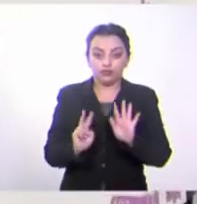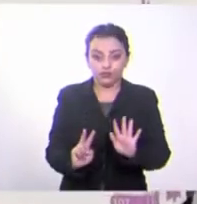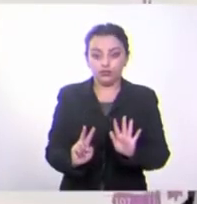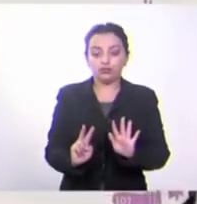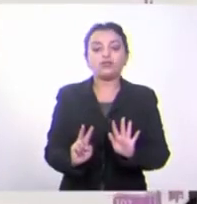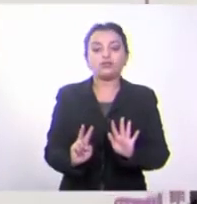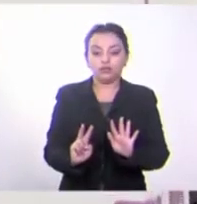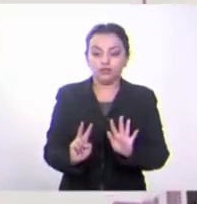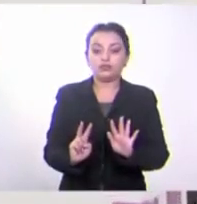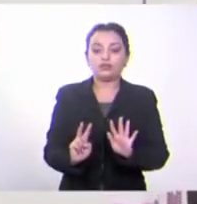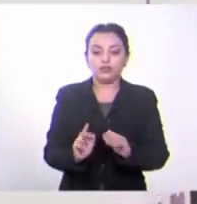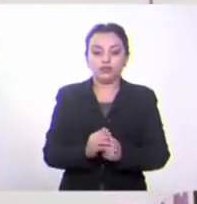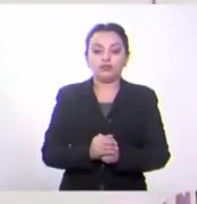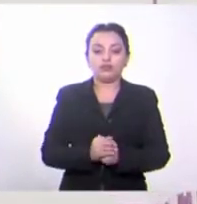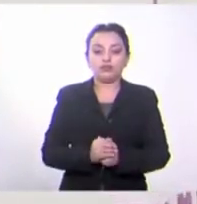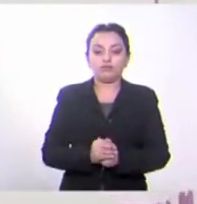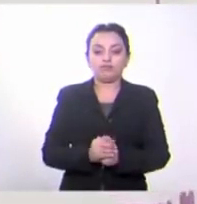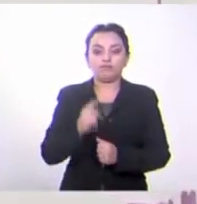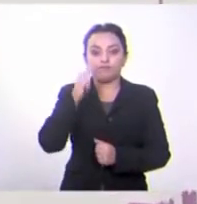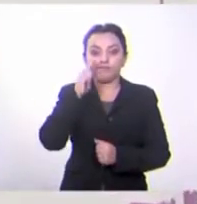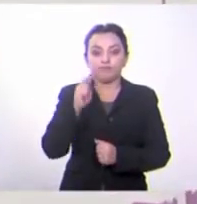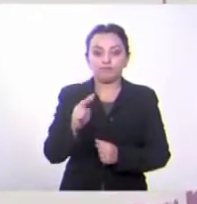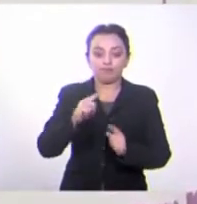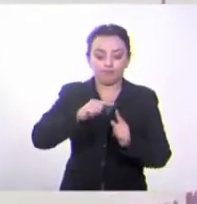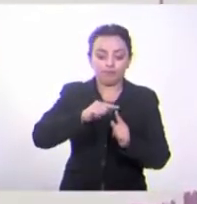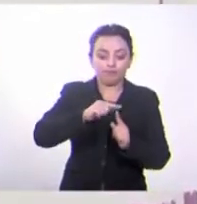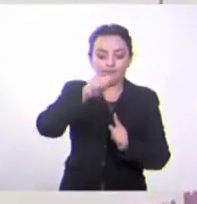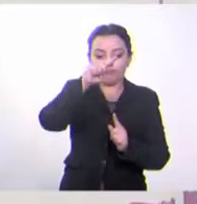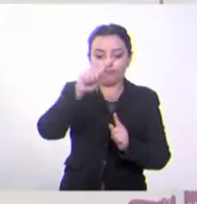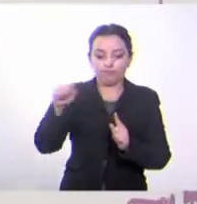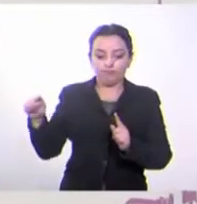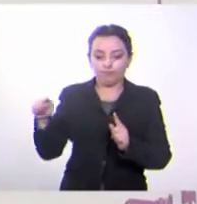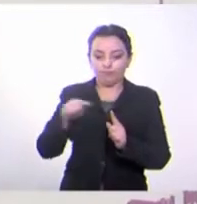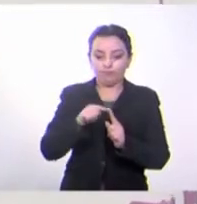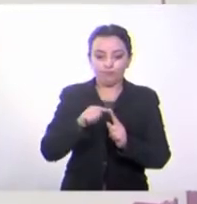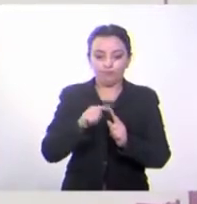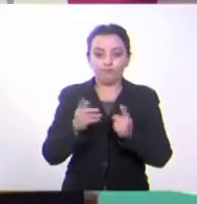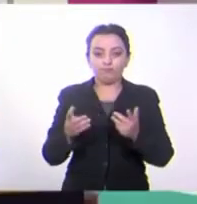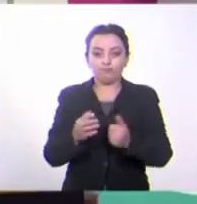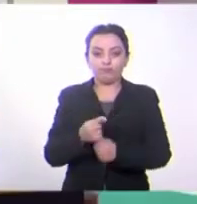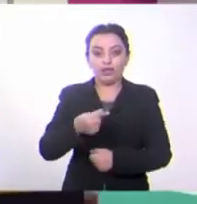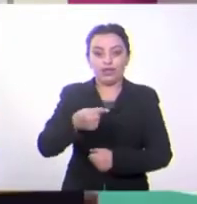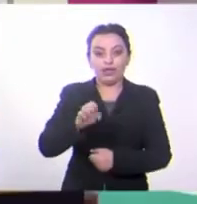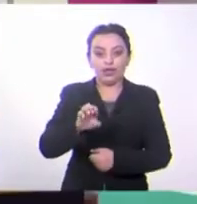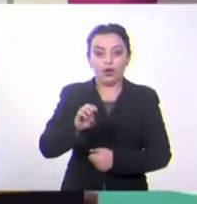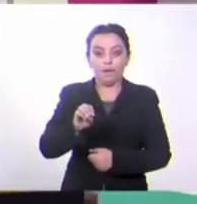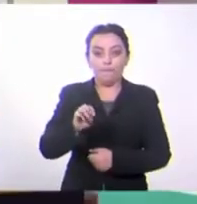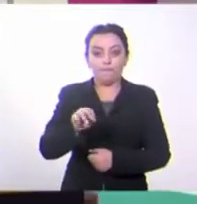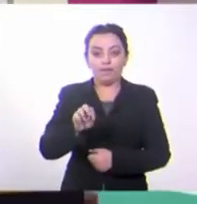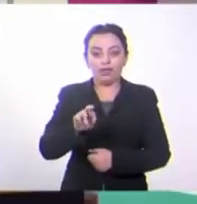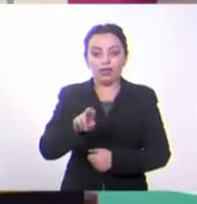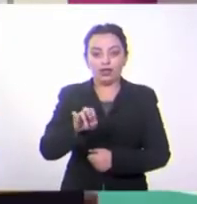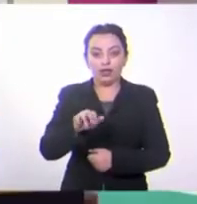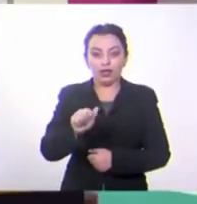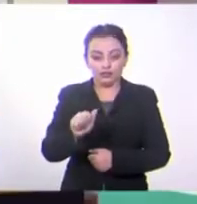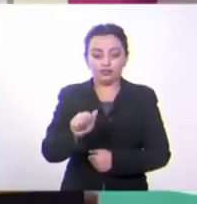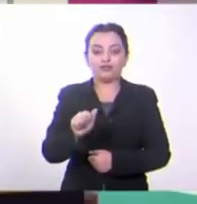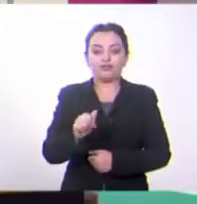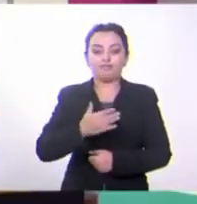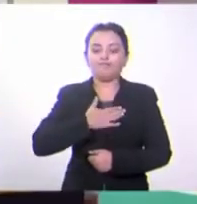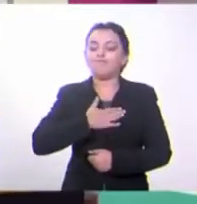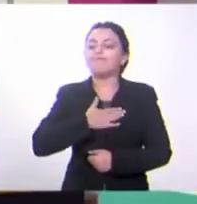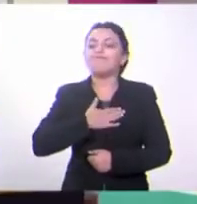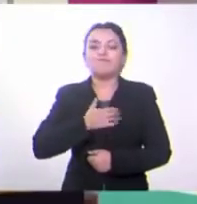Veo que vamos a trabajar geometría. De las áreas que más te gustan a ti. Así es, mi favorita. ¿Preparados en